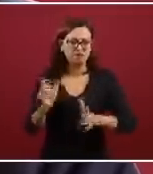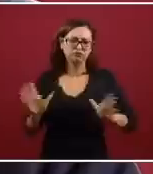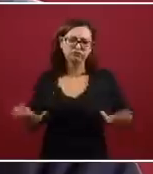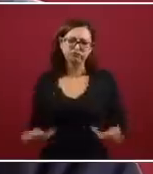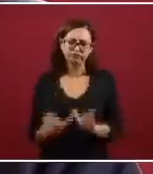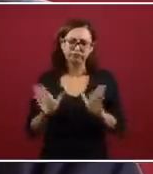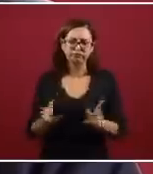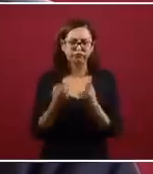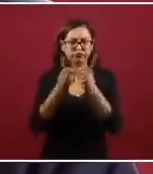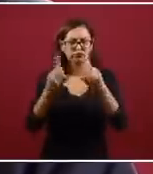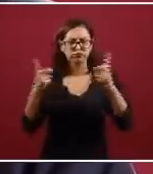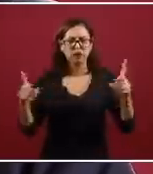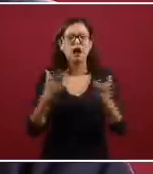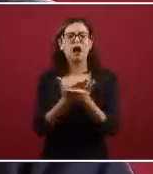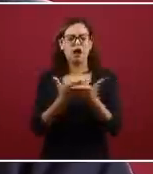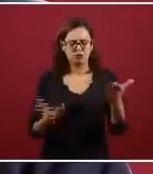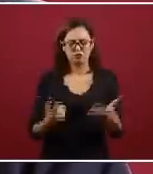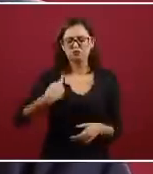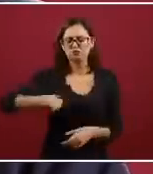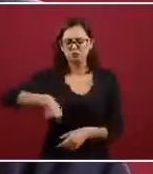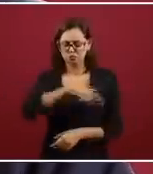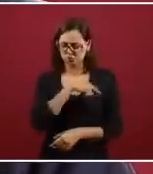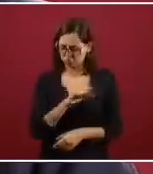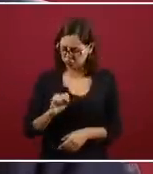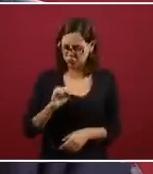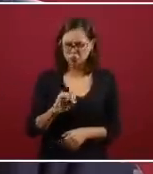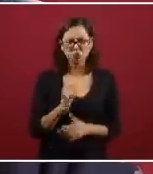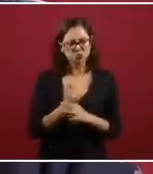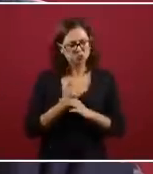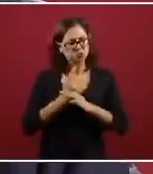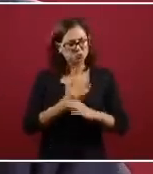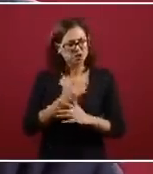ofrecer servicios que representen un mayor bienestar para los mexicanos.